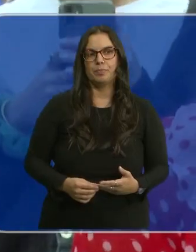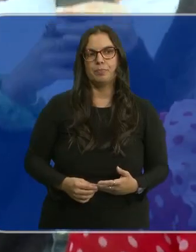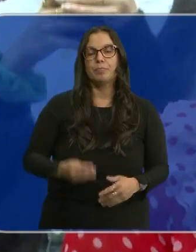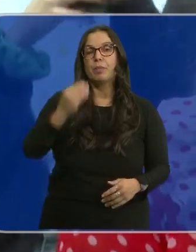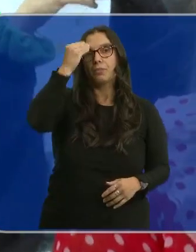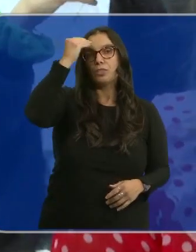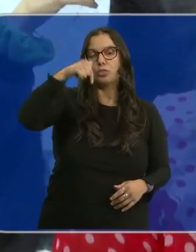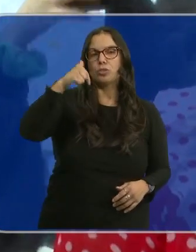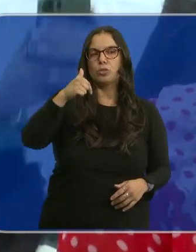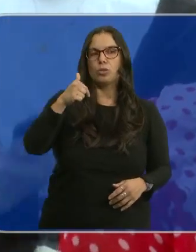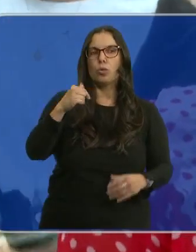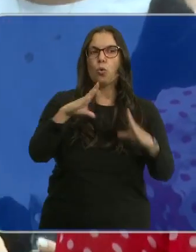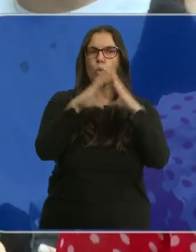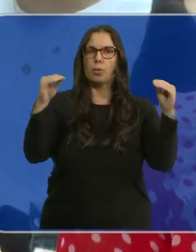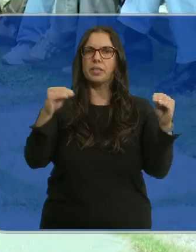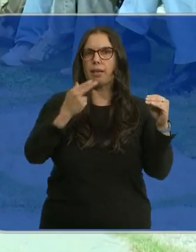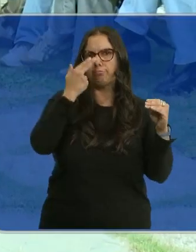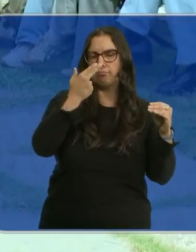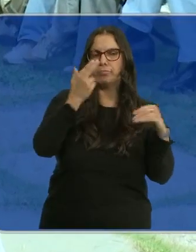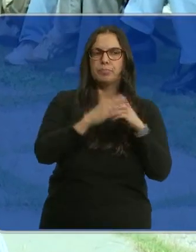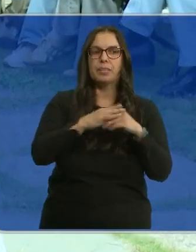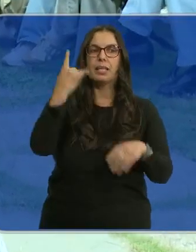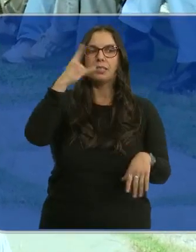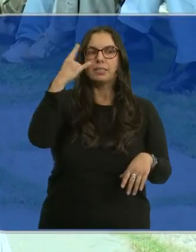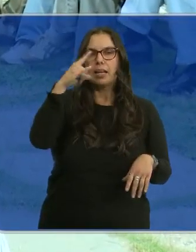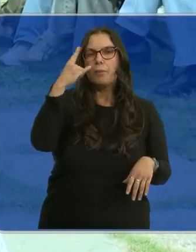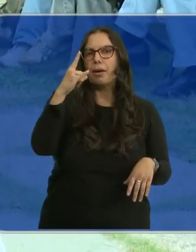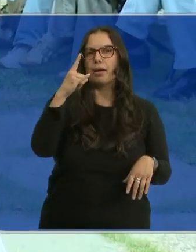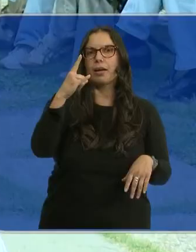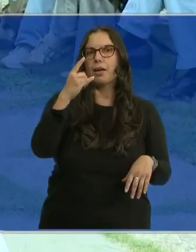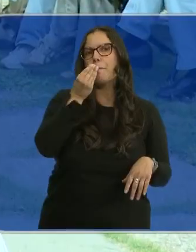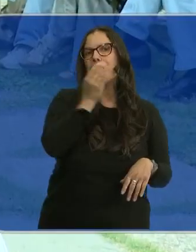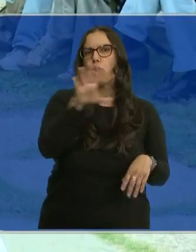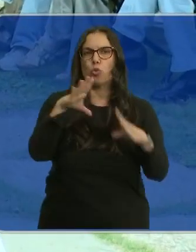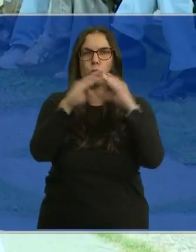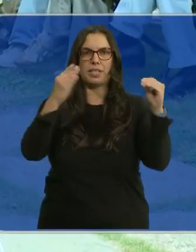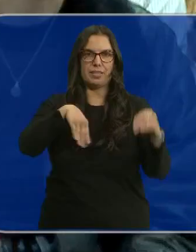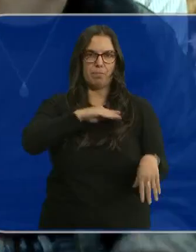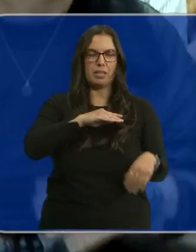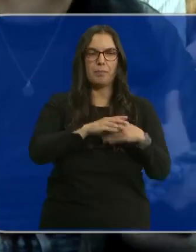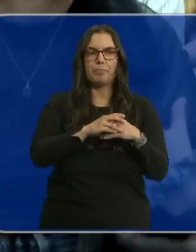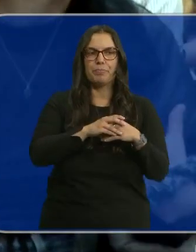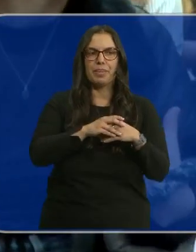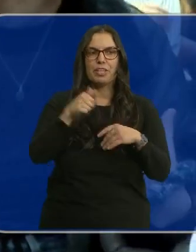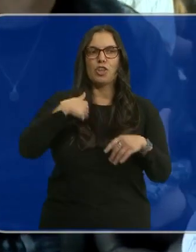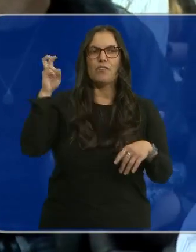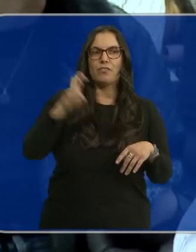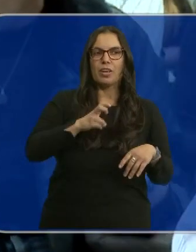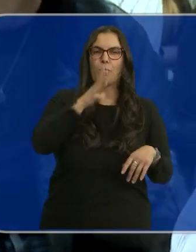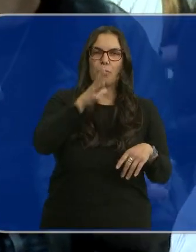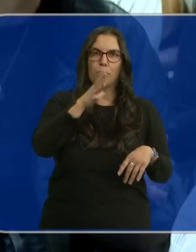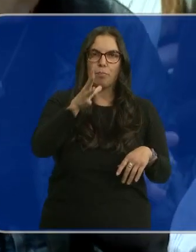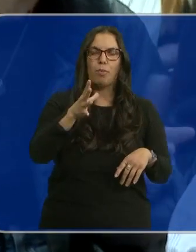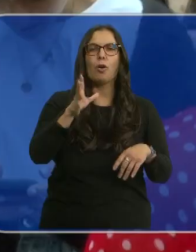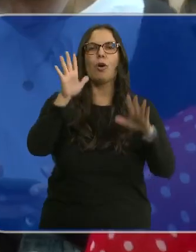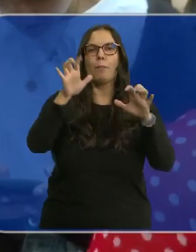Creo que es una universidad muy interesante. Salamanca es la mejor universidad de España. Estoy aquí por eso,